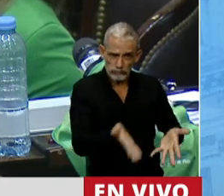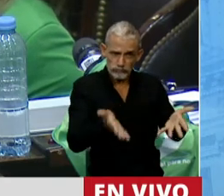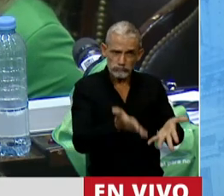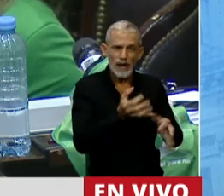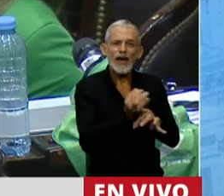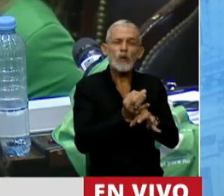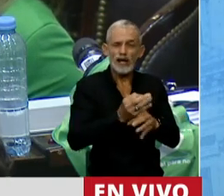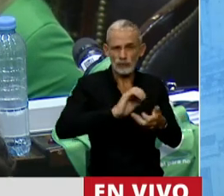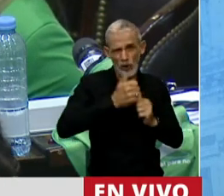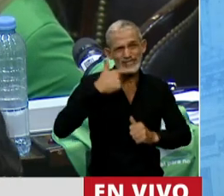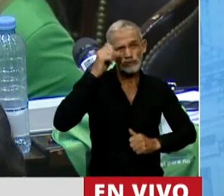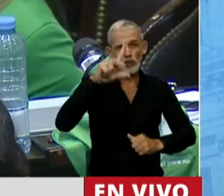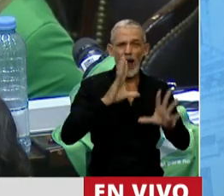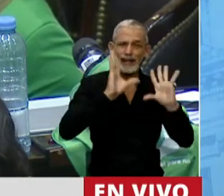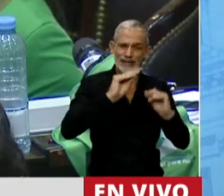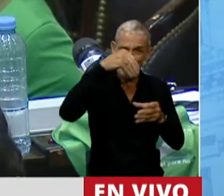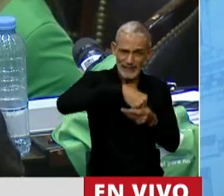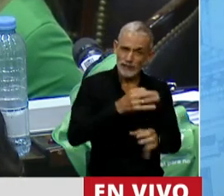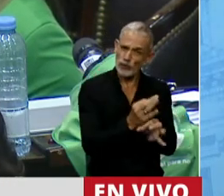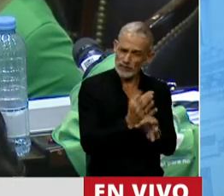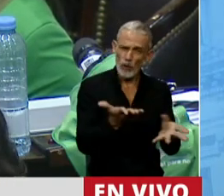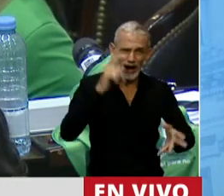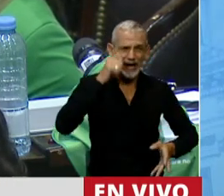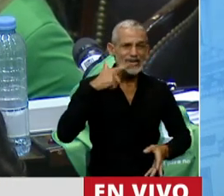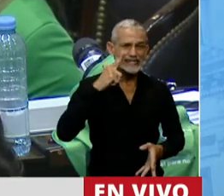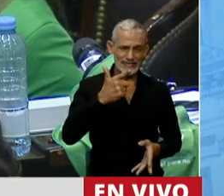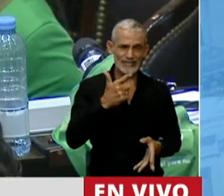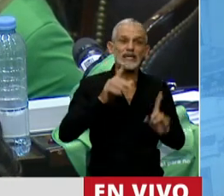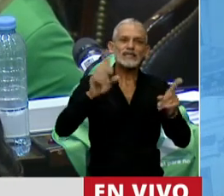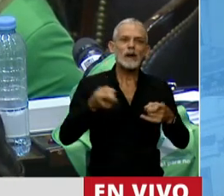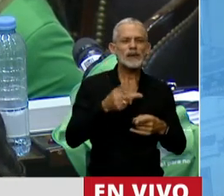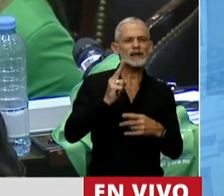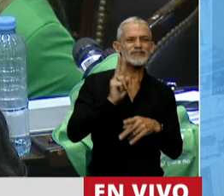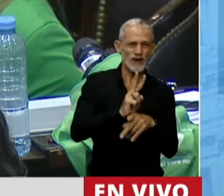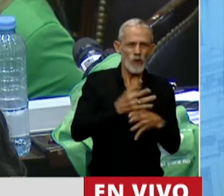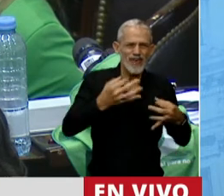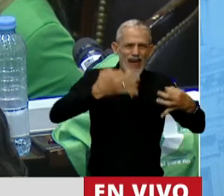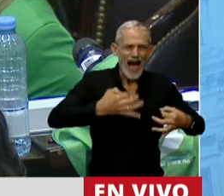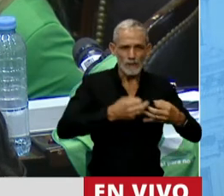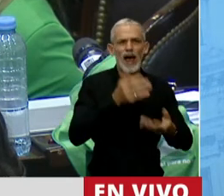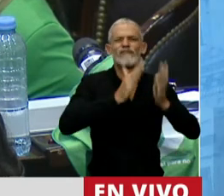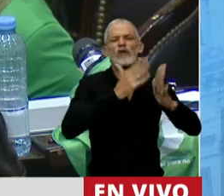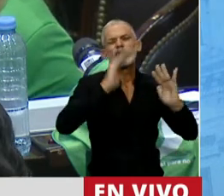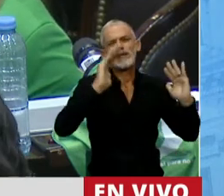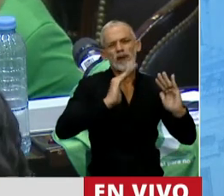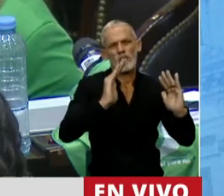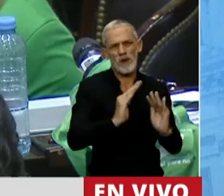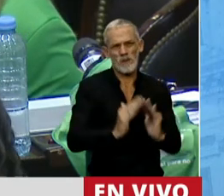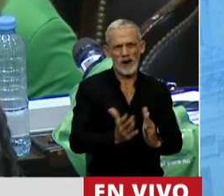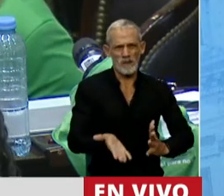la educación sexual, integrarla en las escuelas, bueno, mejorar la seguridad para minimizar los casos de violencia, etcétera,